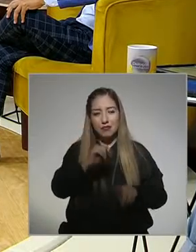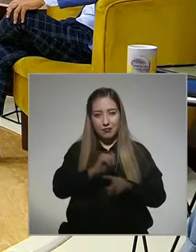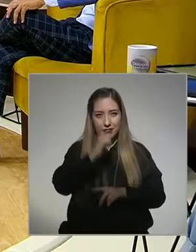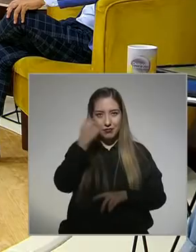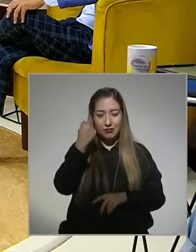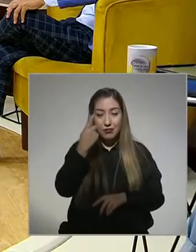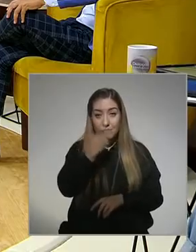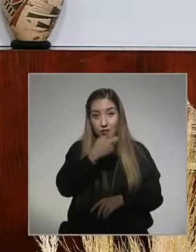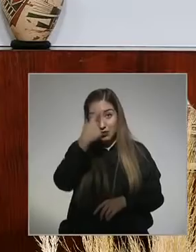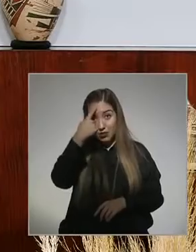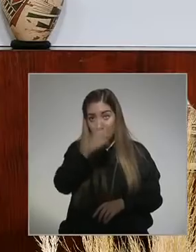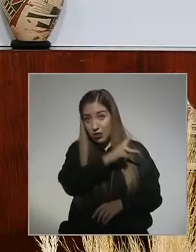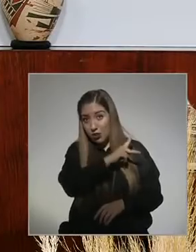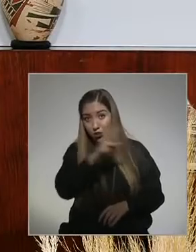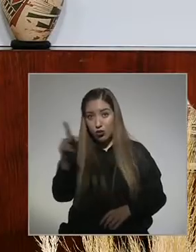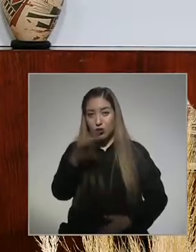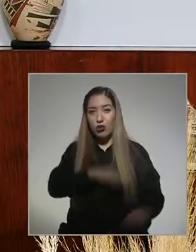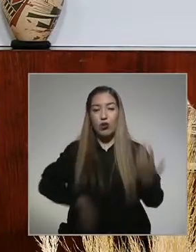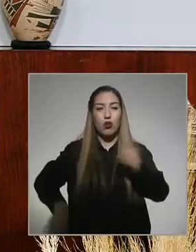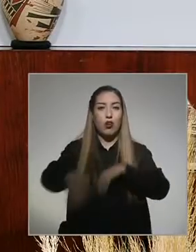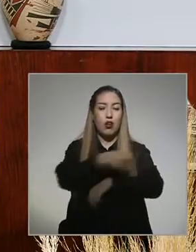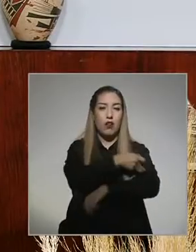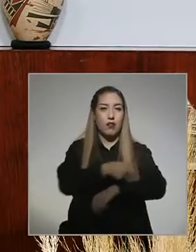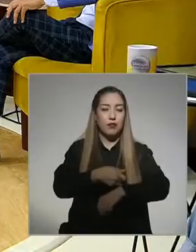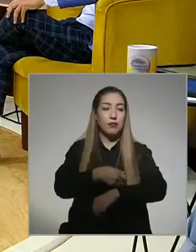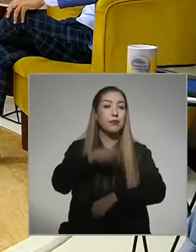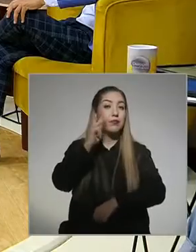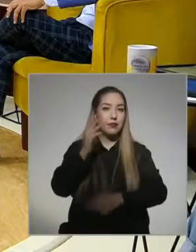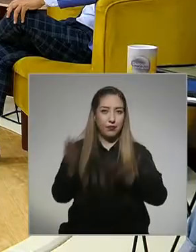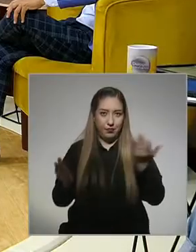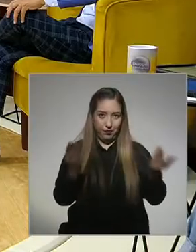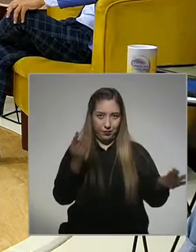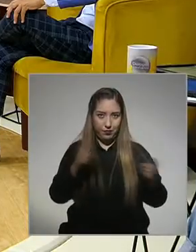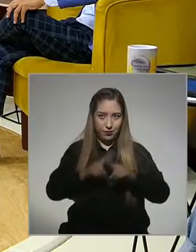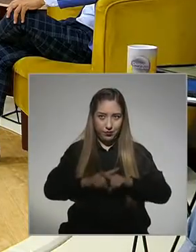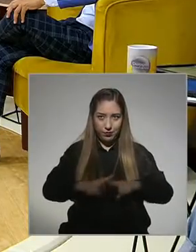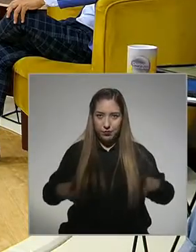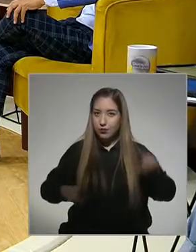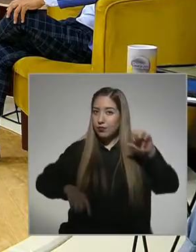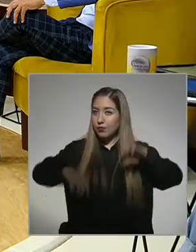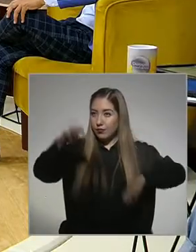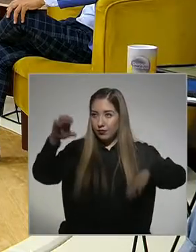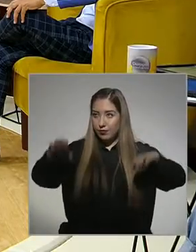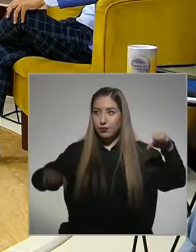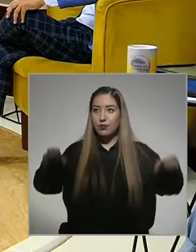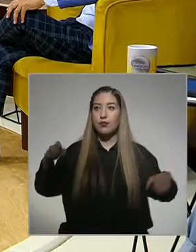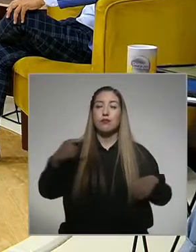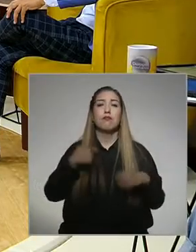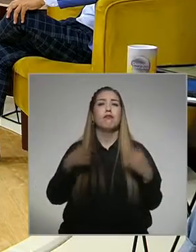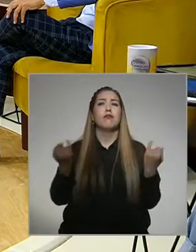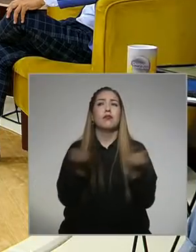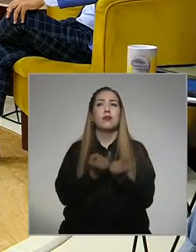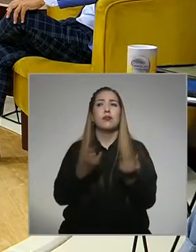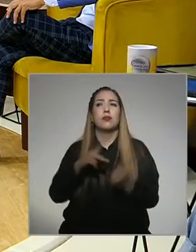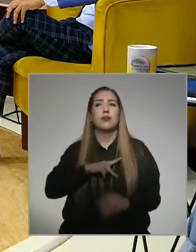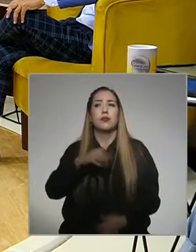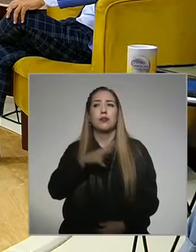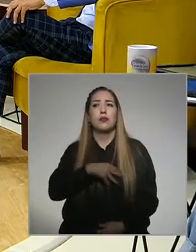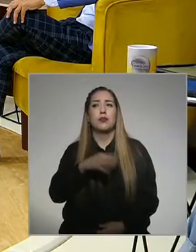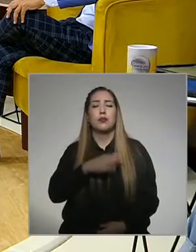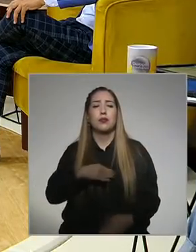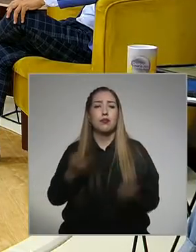aplican para toda la familia. Ahora, hay diferencias en edades, en etapas. Si no, no tengo que tener los mismos límites que mi hijo. Yo soy